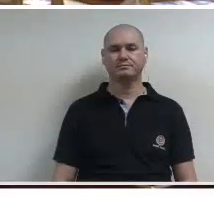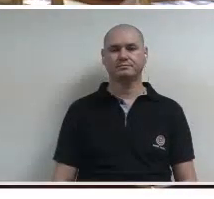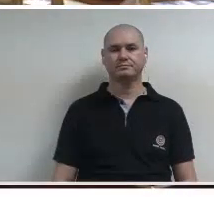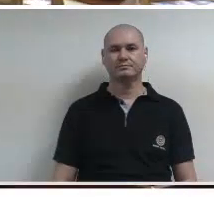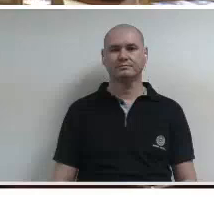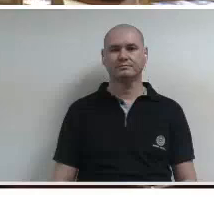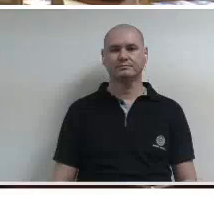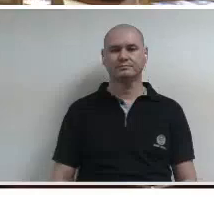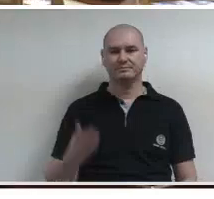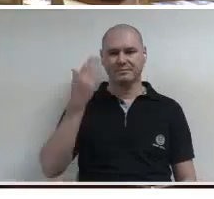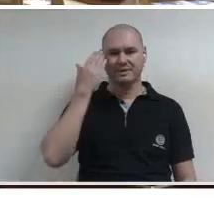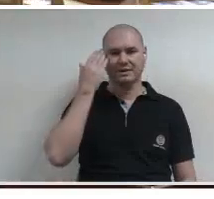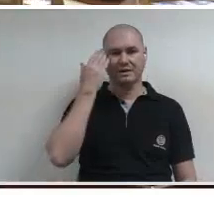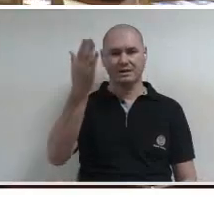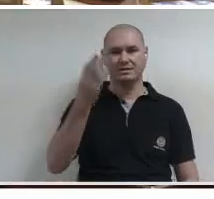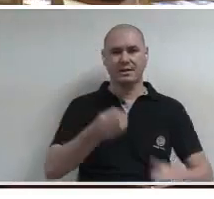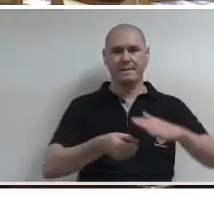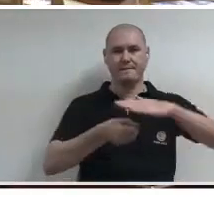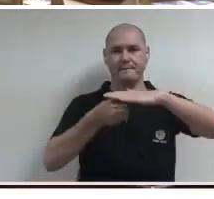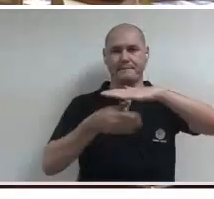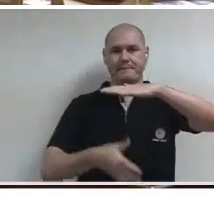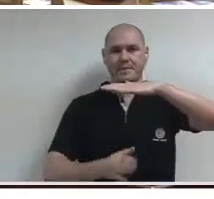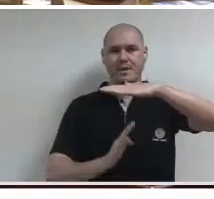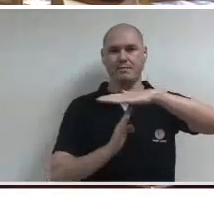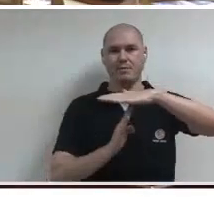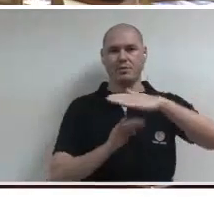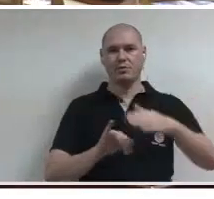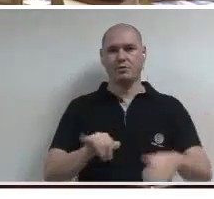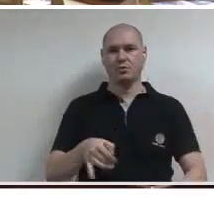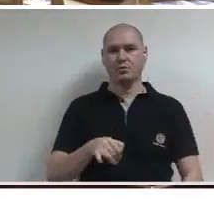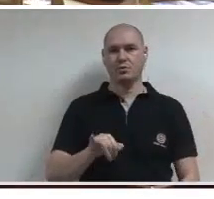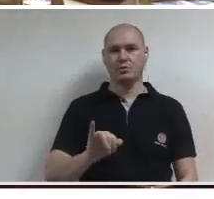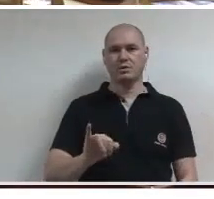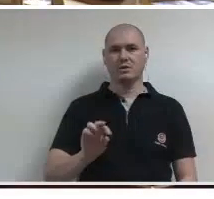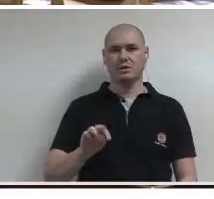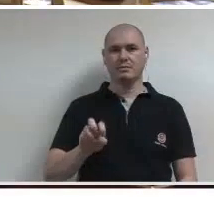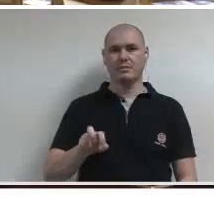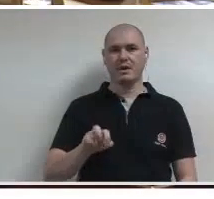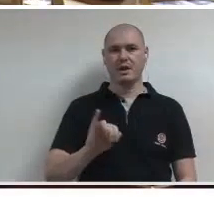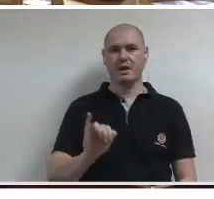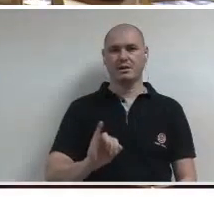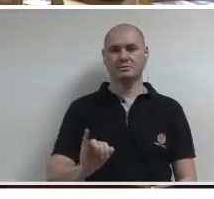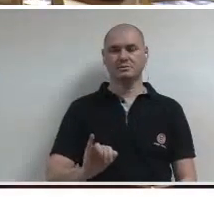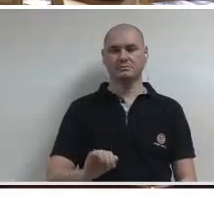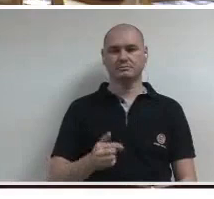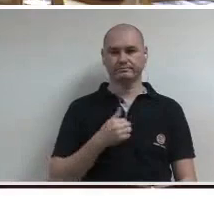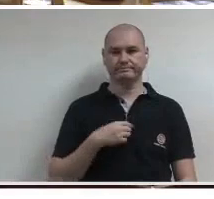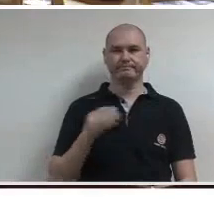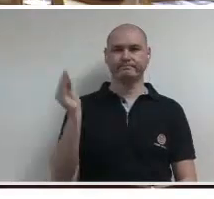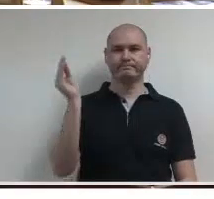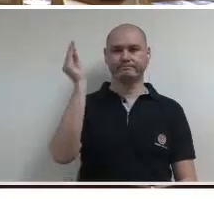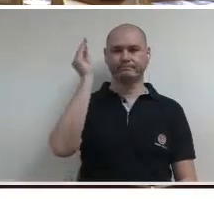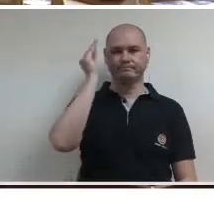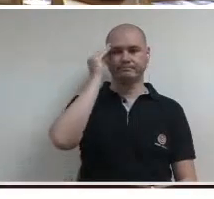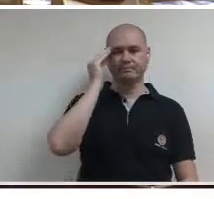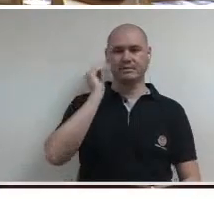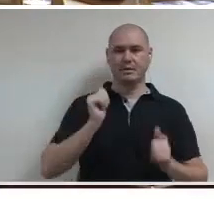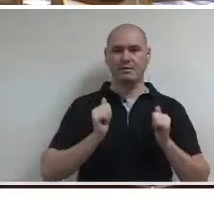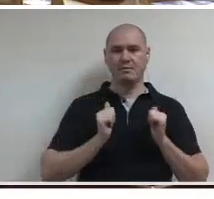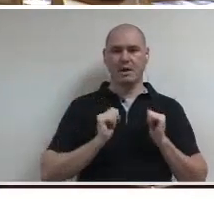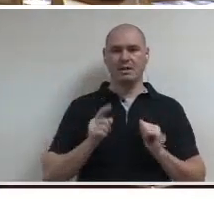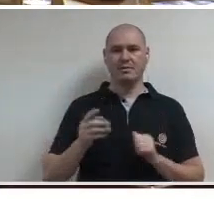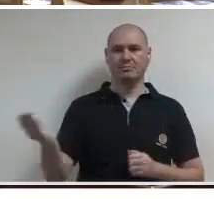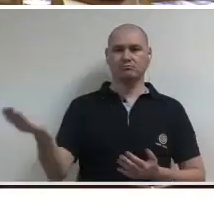hay pajete pe a urubá pe oye debe ministro Jiménez pene manandure a un pe juego